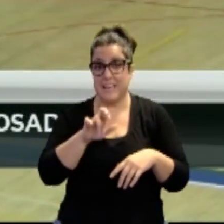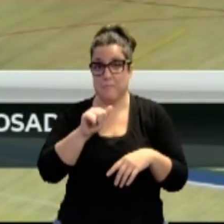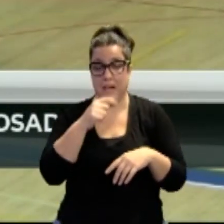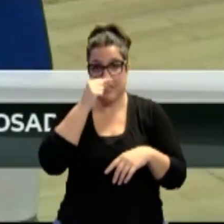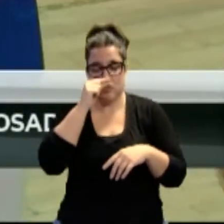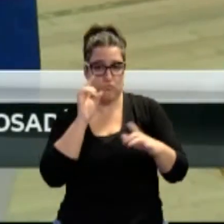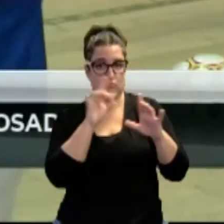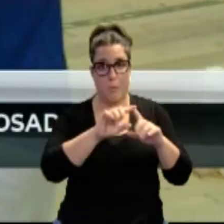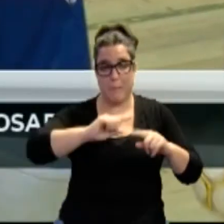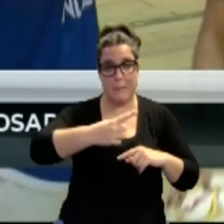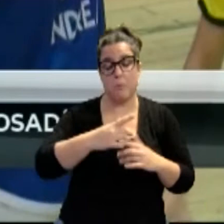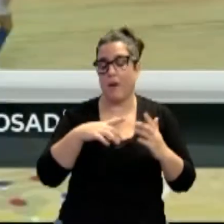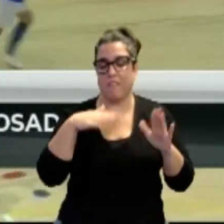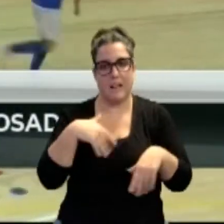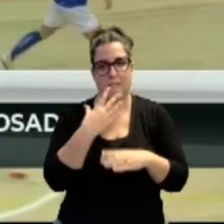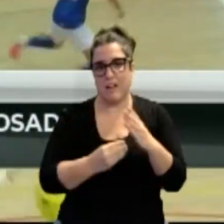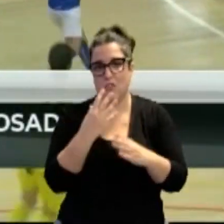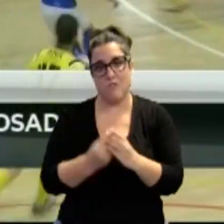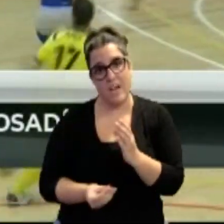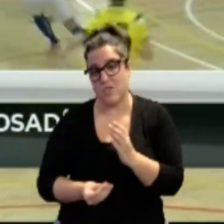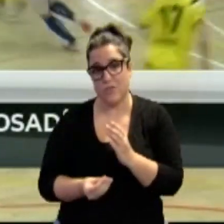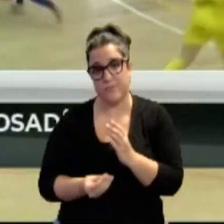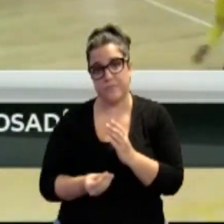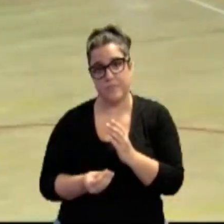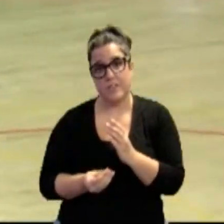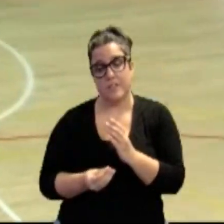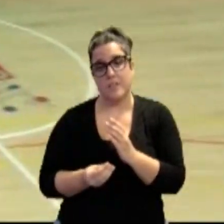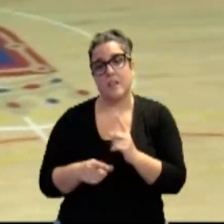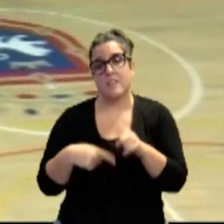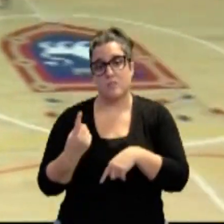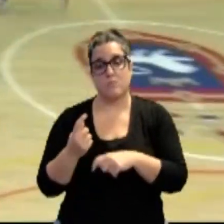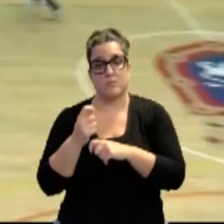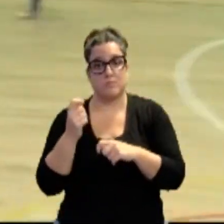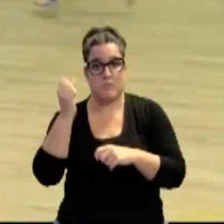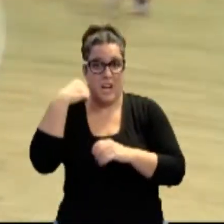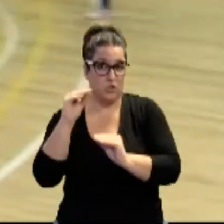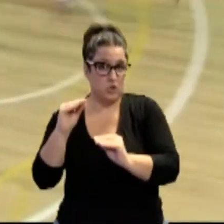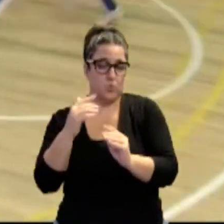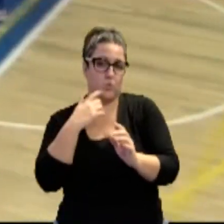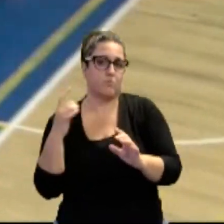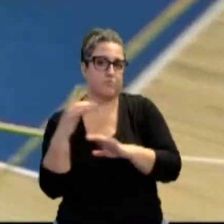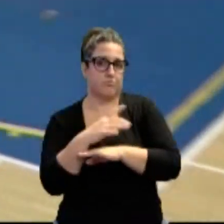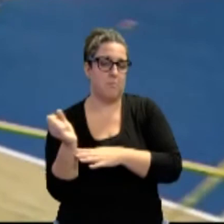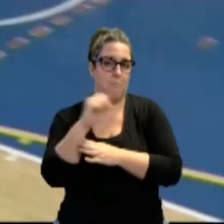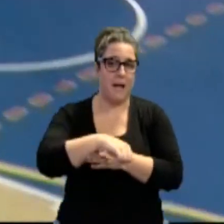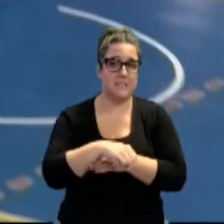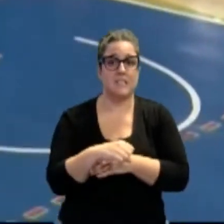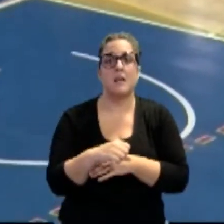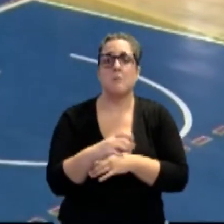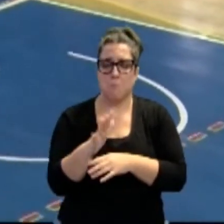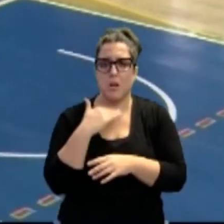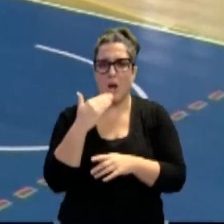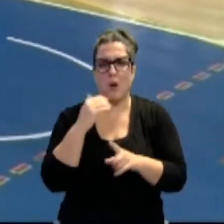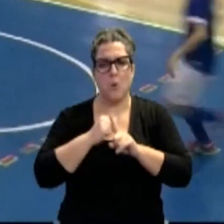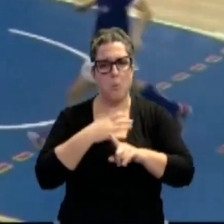pamplonés. Sin embargo, sendos errores en forma de pérdida propiciaron la remontada aragonesa. No obstante, el conjunto de José Ibarra tuvo opciones de forzar